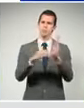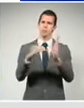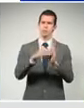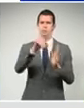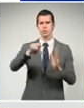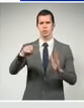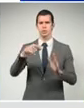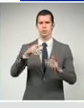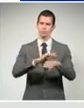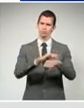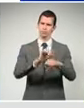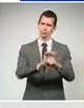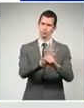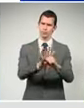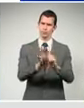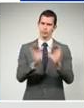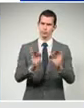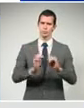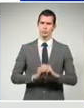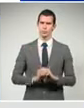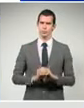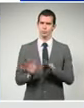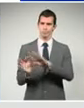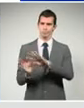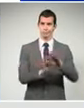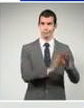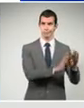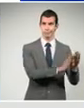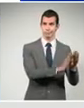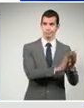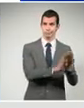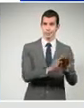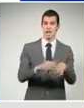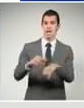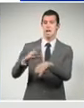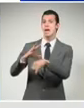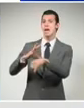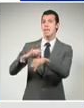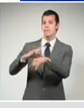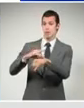4.563.000. Y los que han aportado un mayor